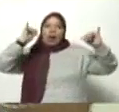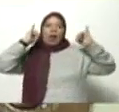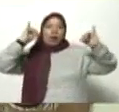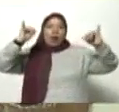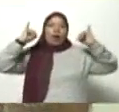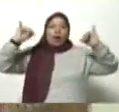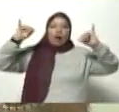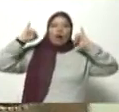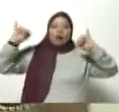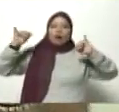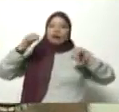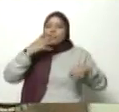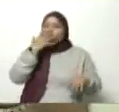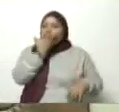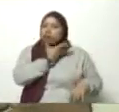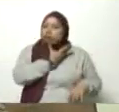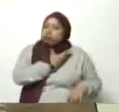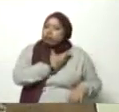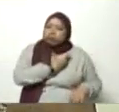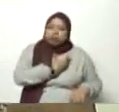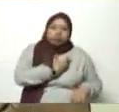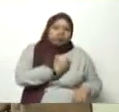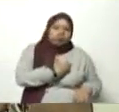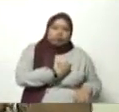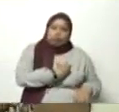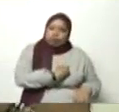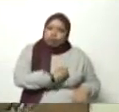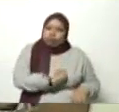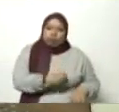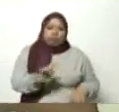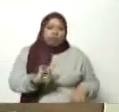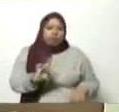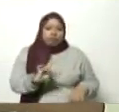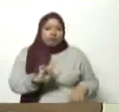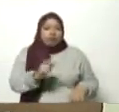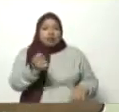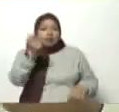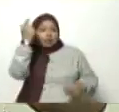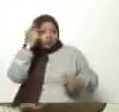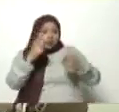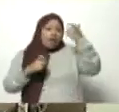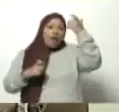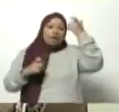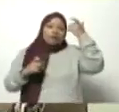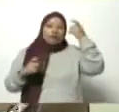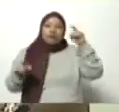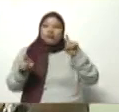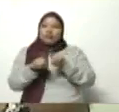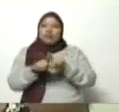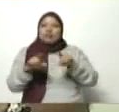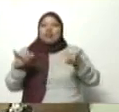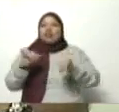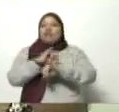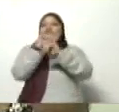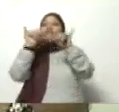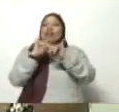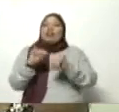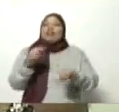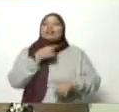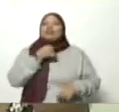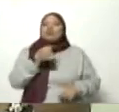No se pongan tristes, no se pongan tristes. Así es este partido echado, ¿vale? Y nosotros hacemos esto felices, porque nos